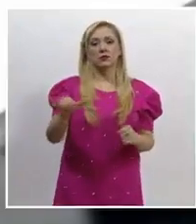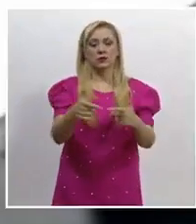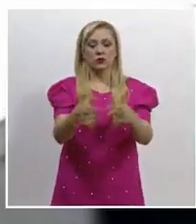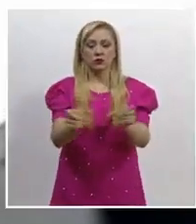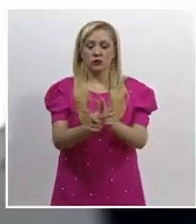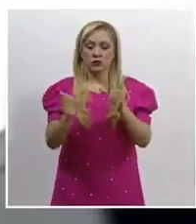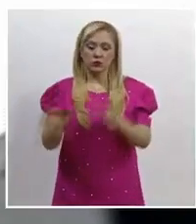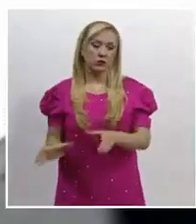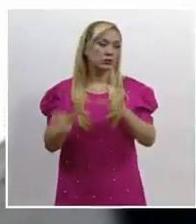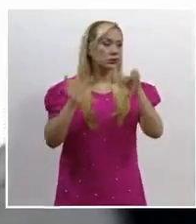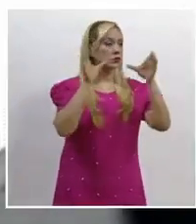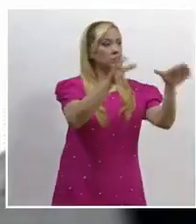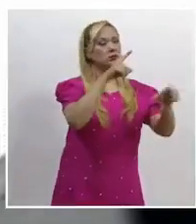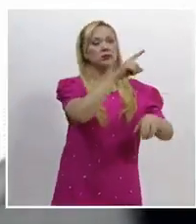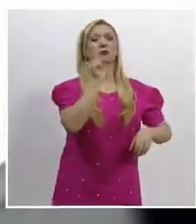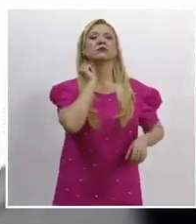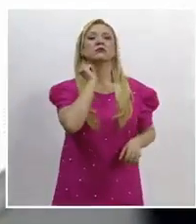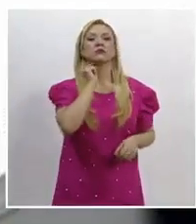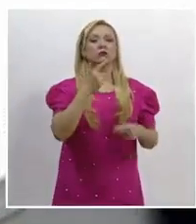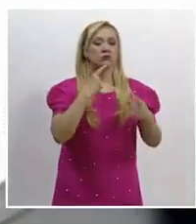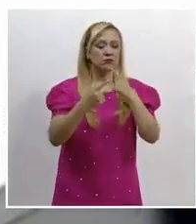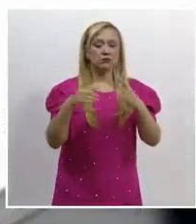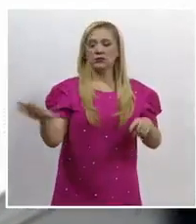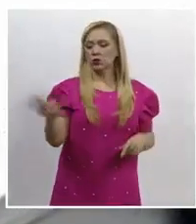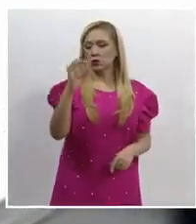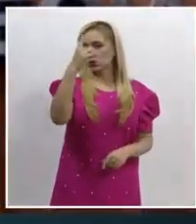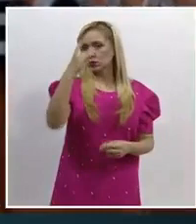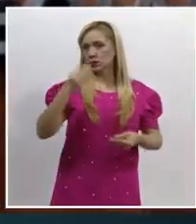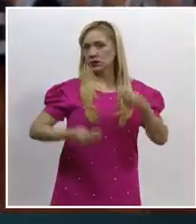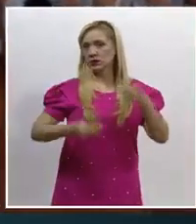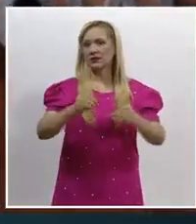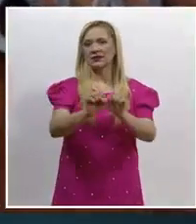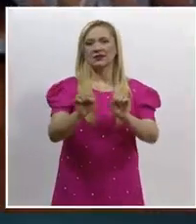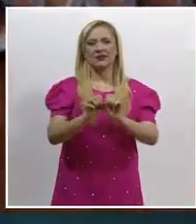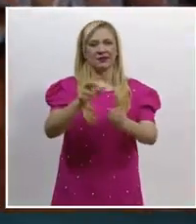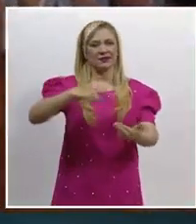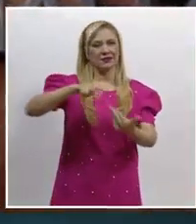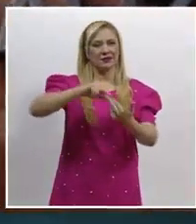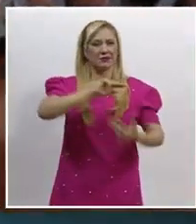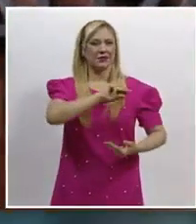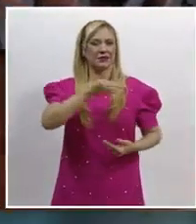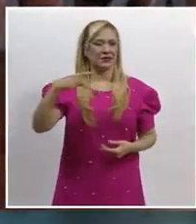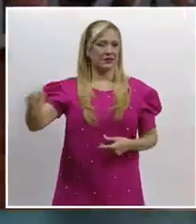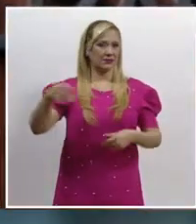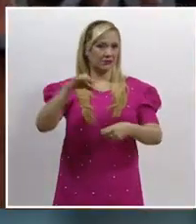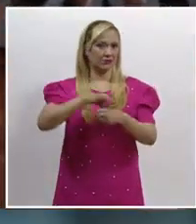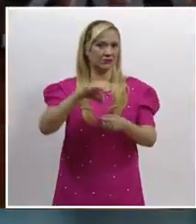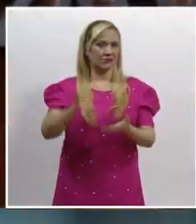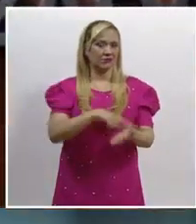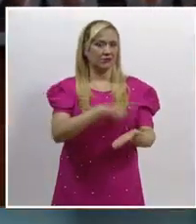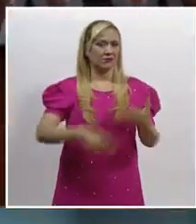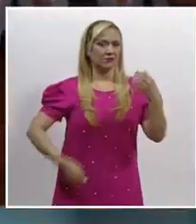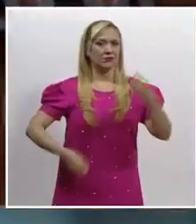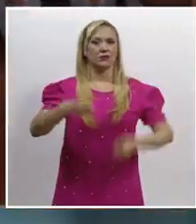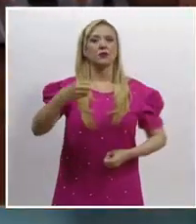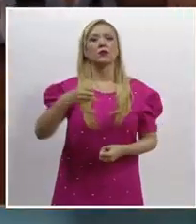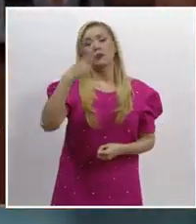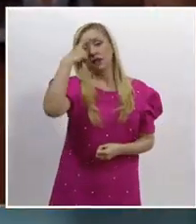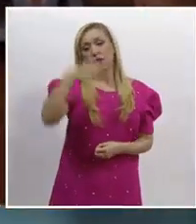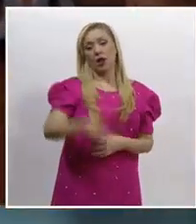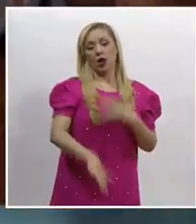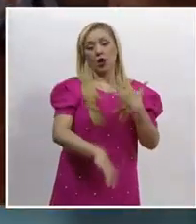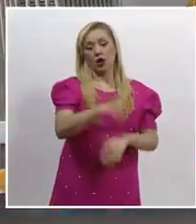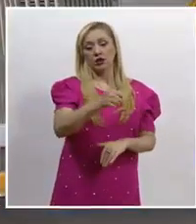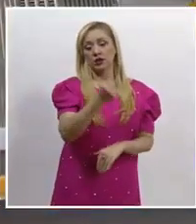propuesta al Senado de la República para designar a una magistrada de la Sala Regional Especializada del Tribunal Electoral, que ocupará el cargo del 11